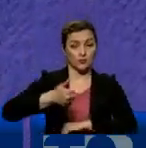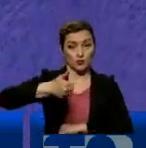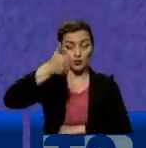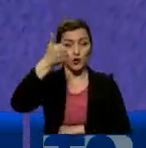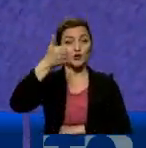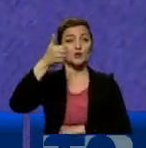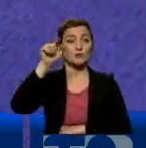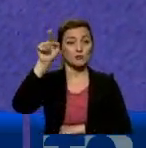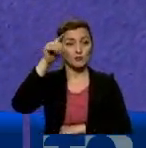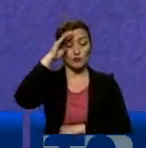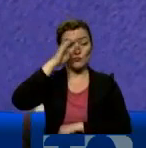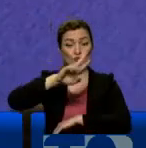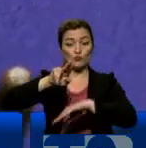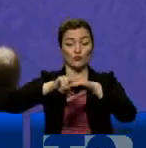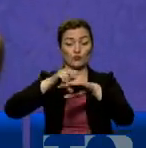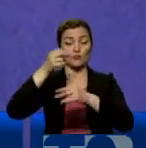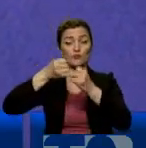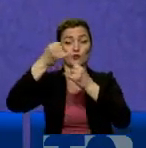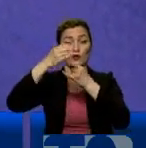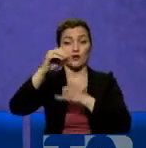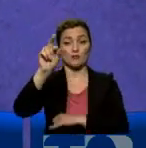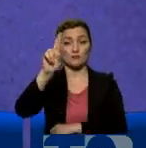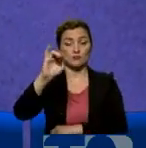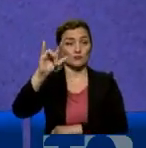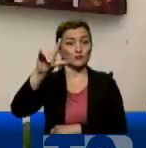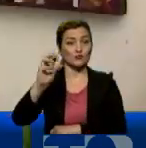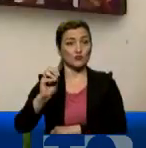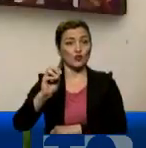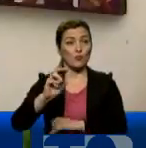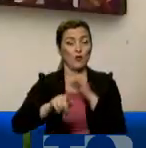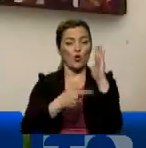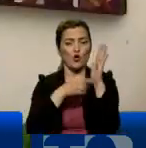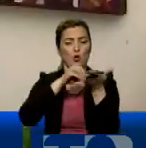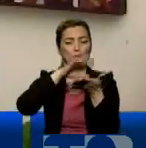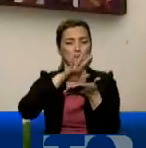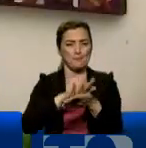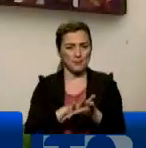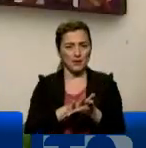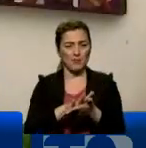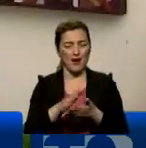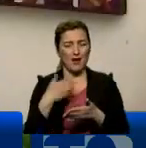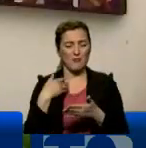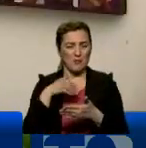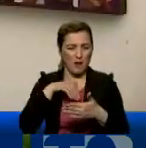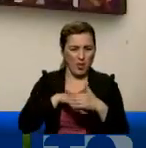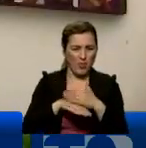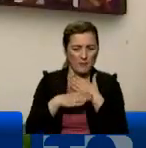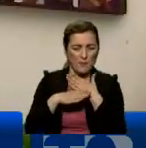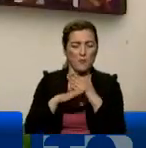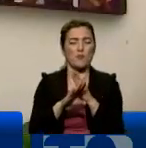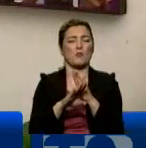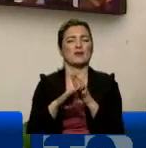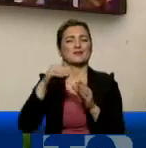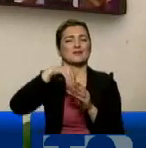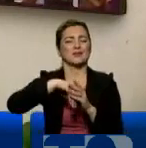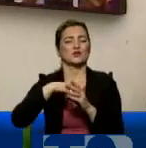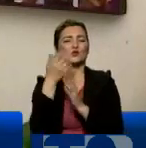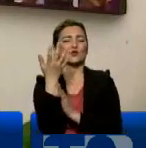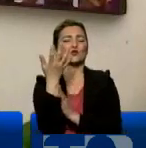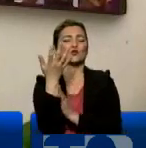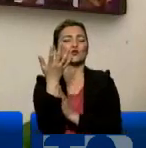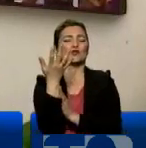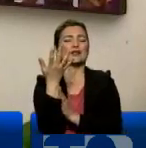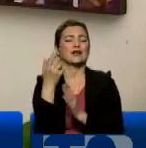se han iniciado nuevos protocolos para cerrar el acceso a las armas. Levantando información en diferentes sectores, solo en Quito 15 puntos,